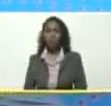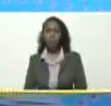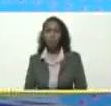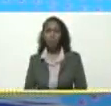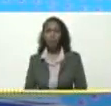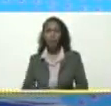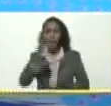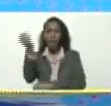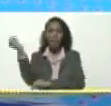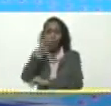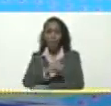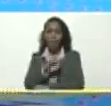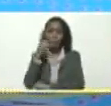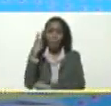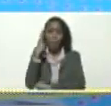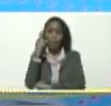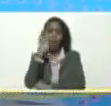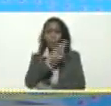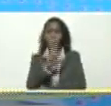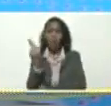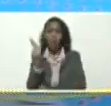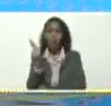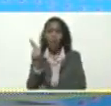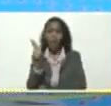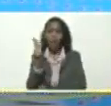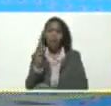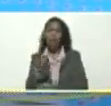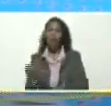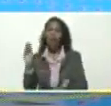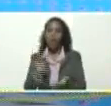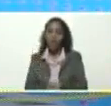La derrota de la Primera República y reponerse.